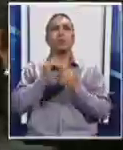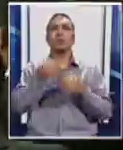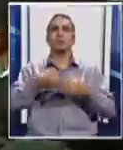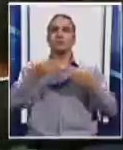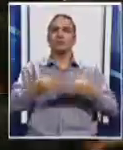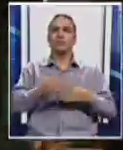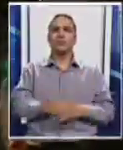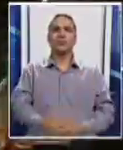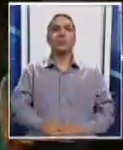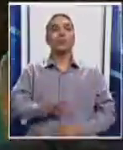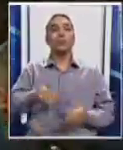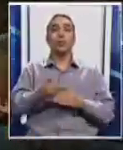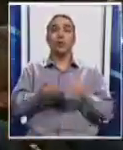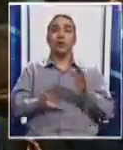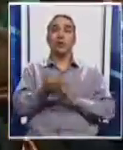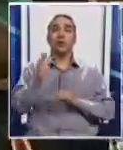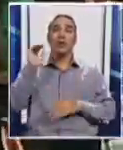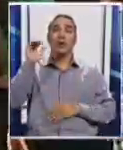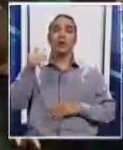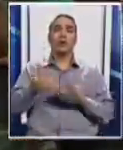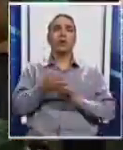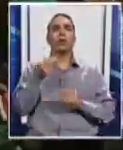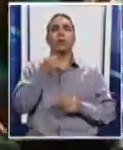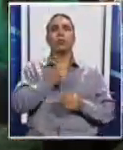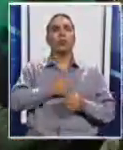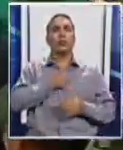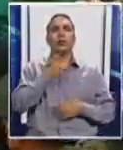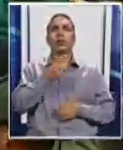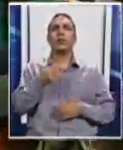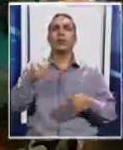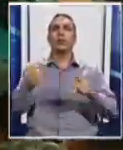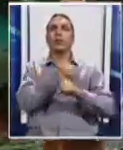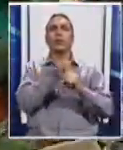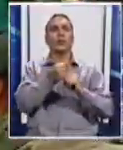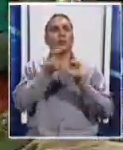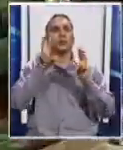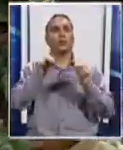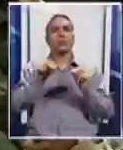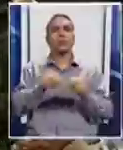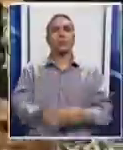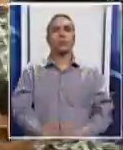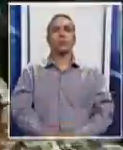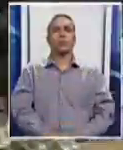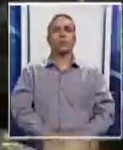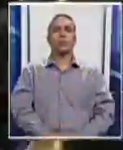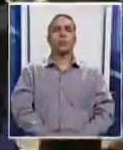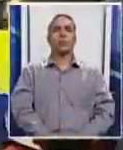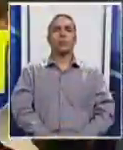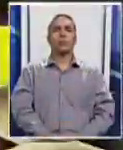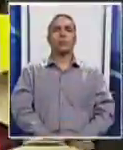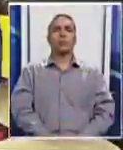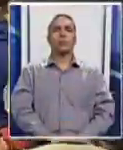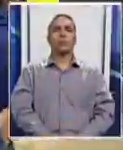del recinto electoral insistiendo en rechazar los actos de violencia. Fabiola Santana, Ecuador Elige 2017.